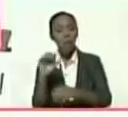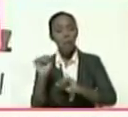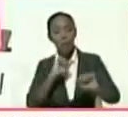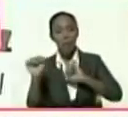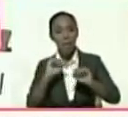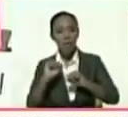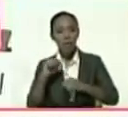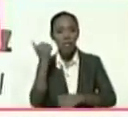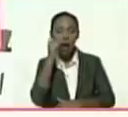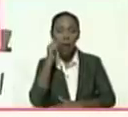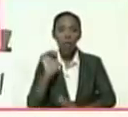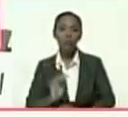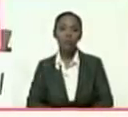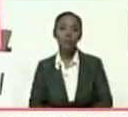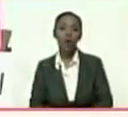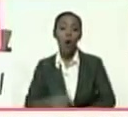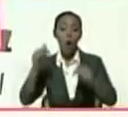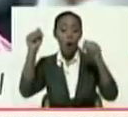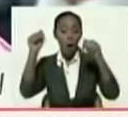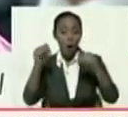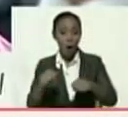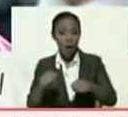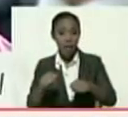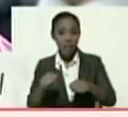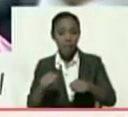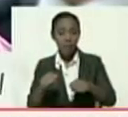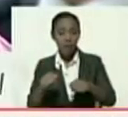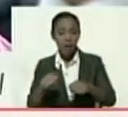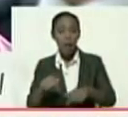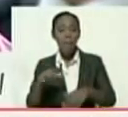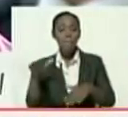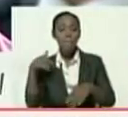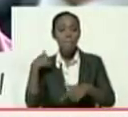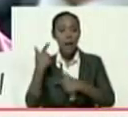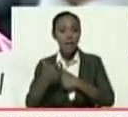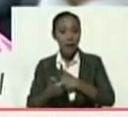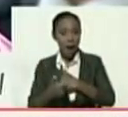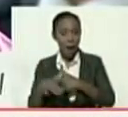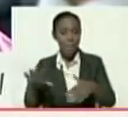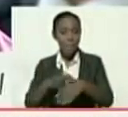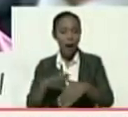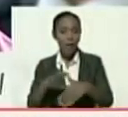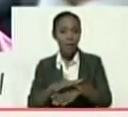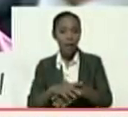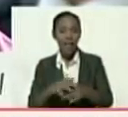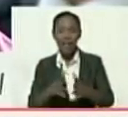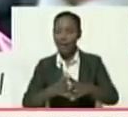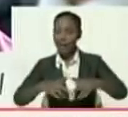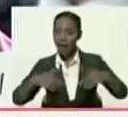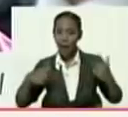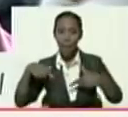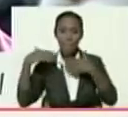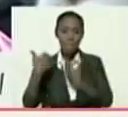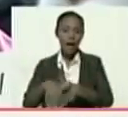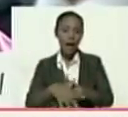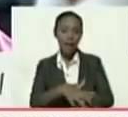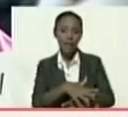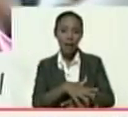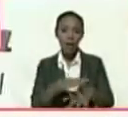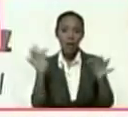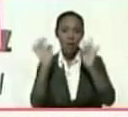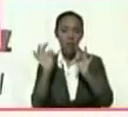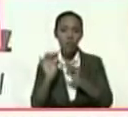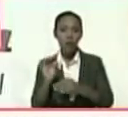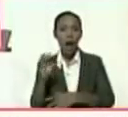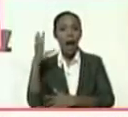Caracas. Hoy, esta cantata. Mañana martes aquí habrá una gran marcha con motivo del Congreso. Ya estaba